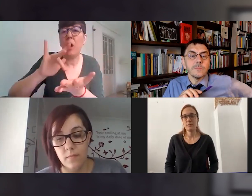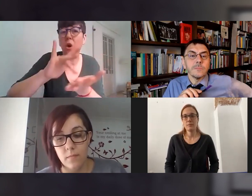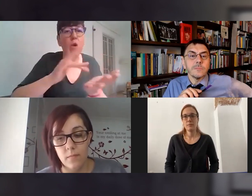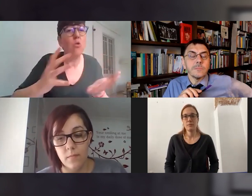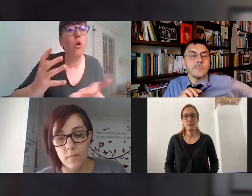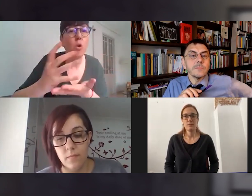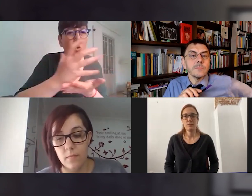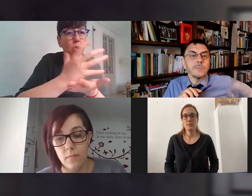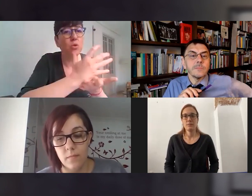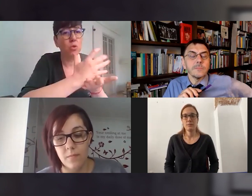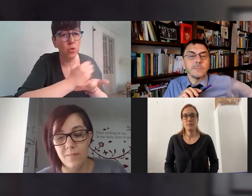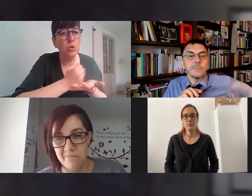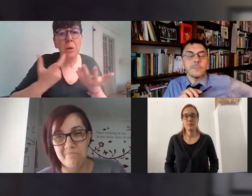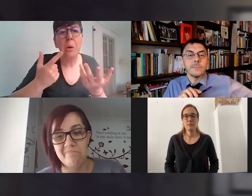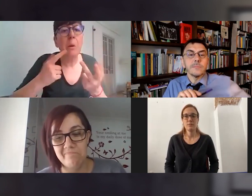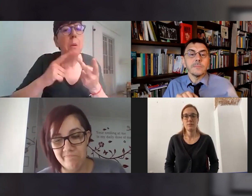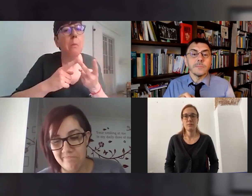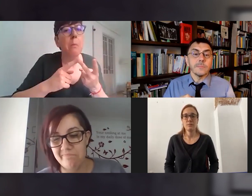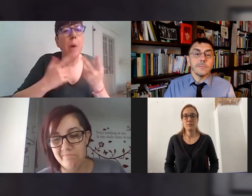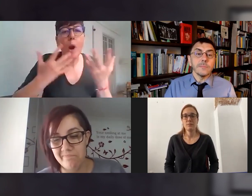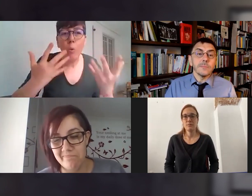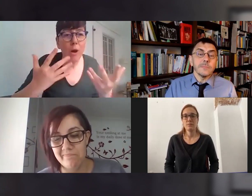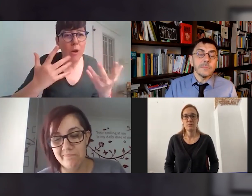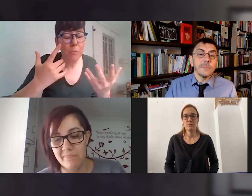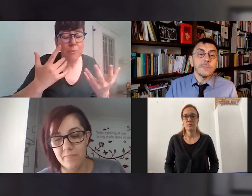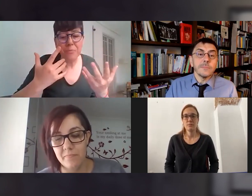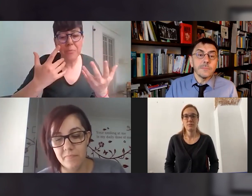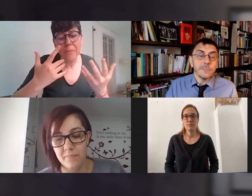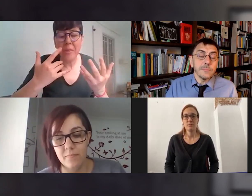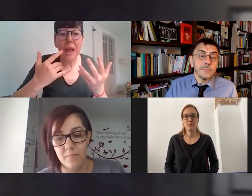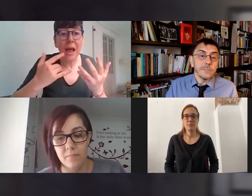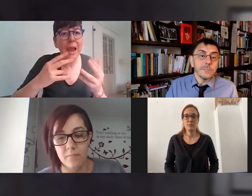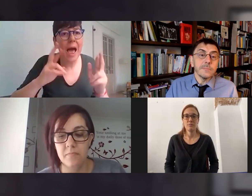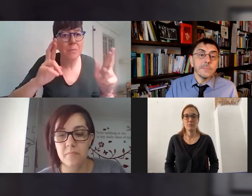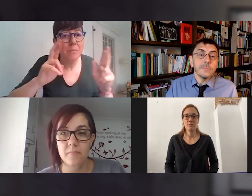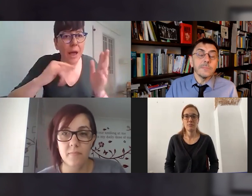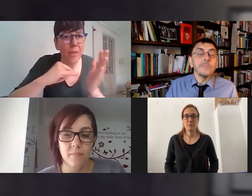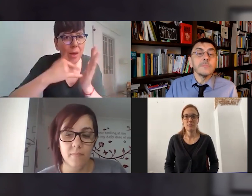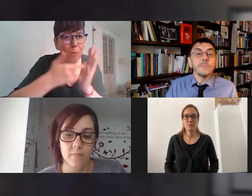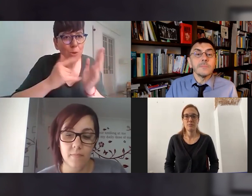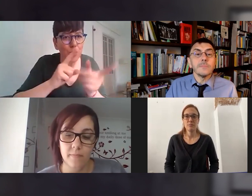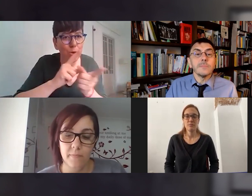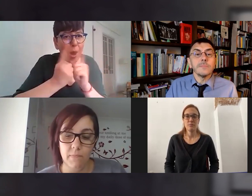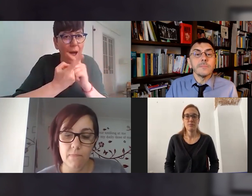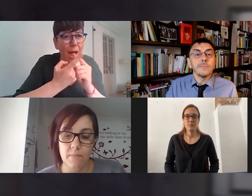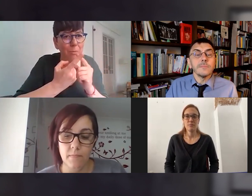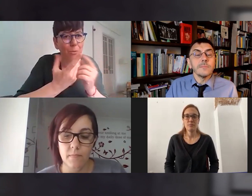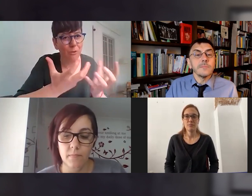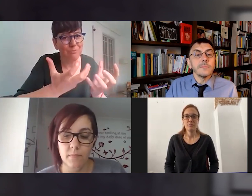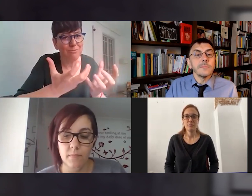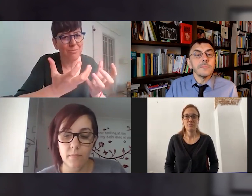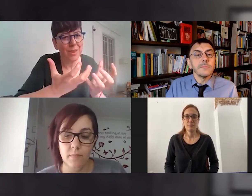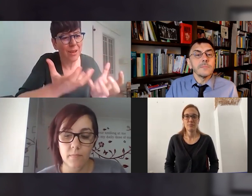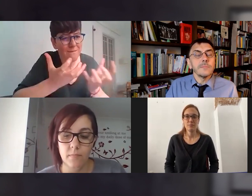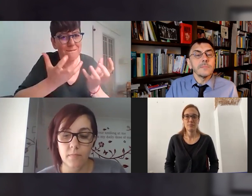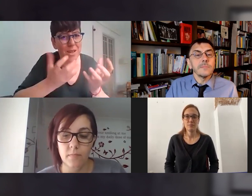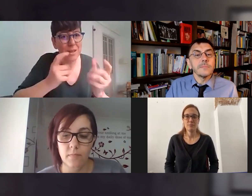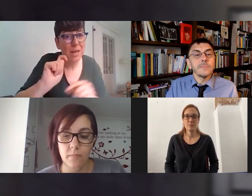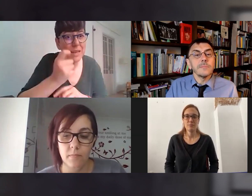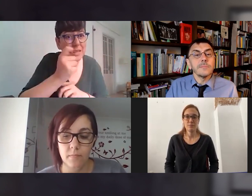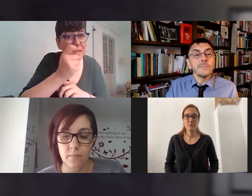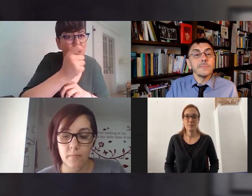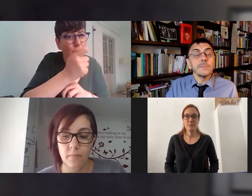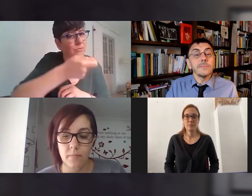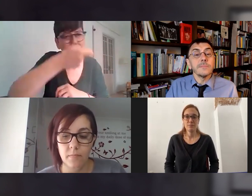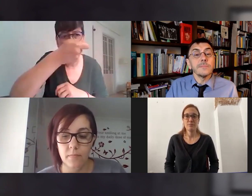alguna cosa con la que hacer daño. Y yo creo que eso nos ha pasado a todos y a todas. Pero tenemos la esperanza